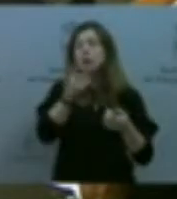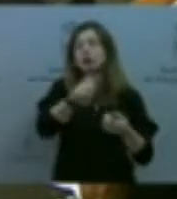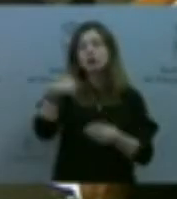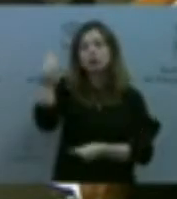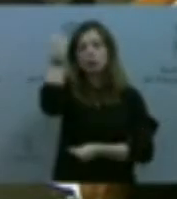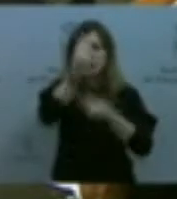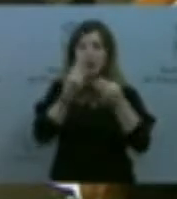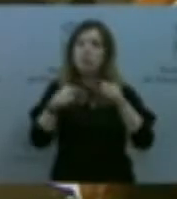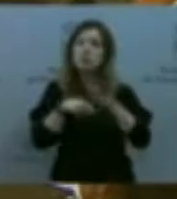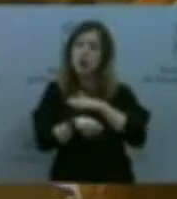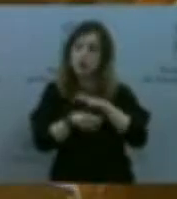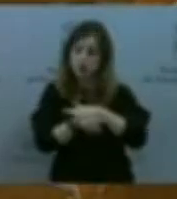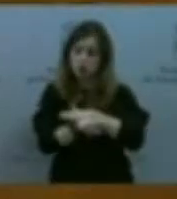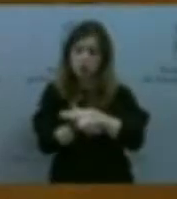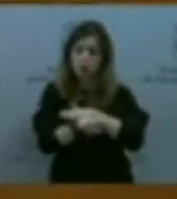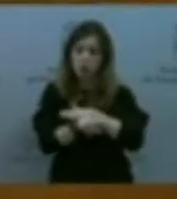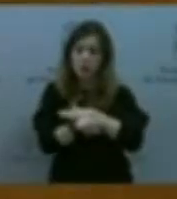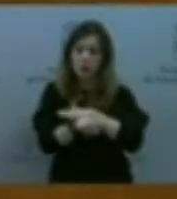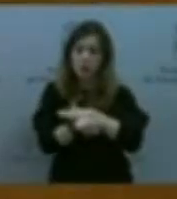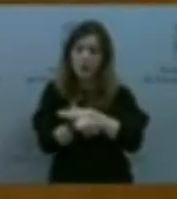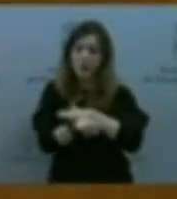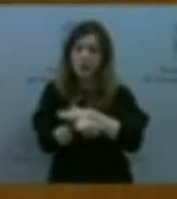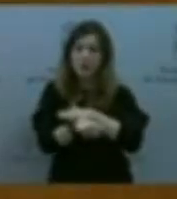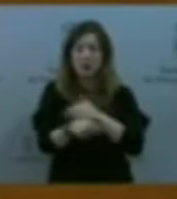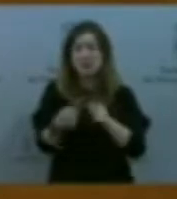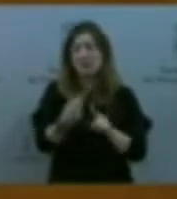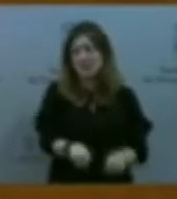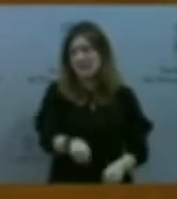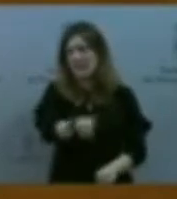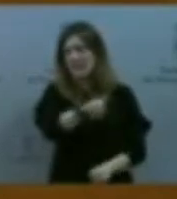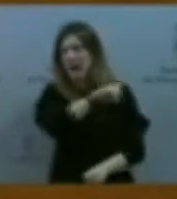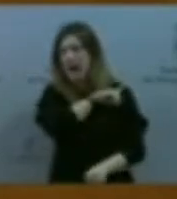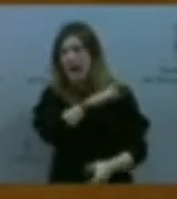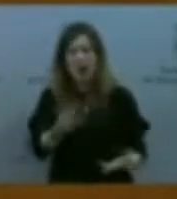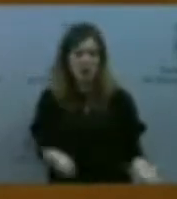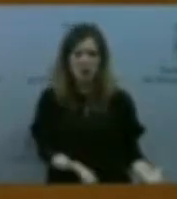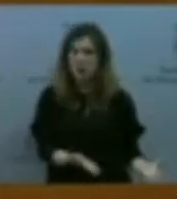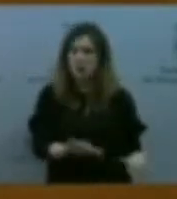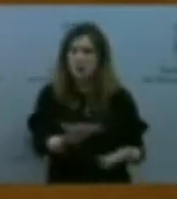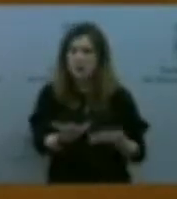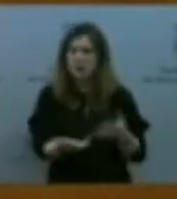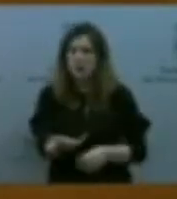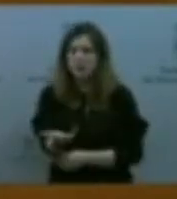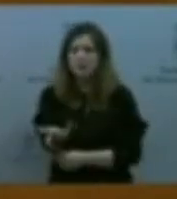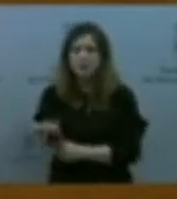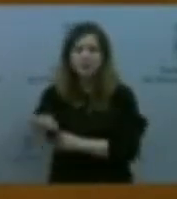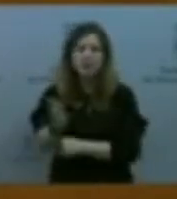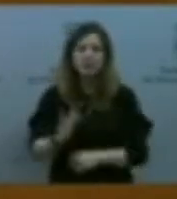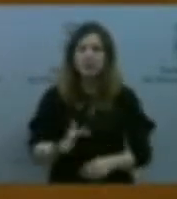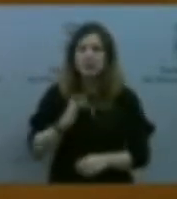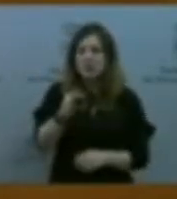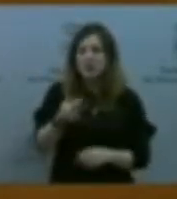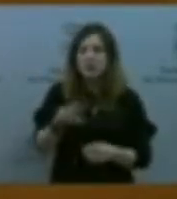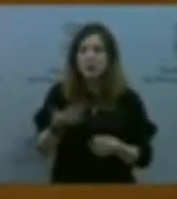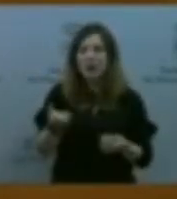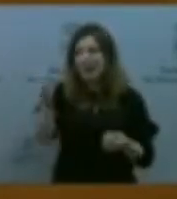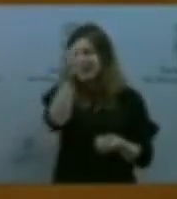absolutamente mastodóntica, absolutamente huérfana de criterios y de profesionales, de